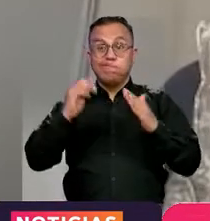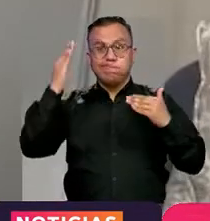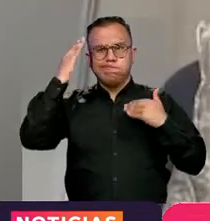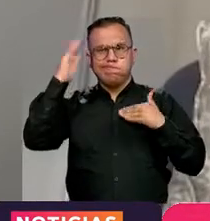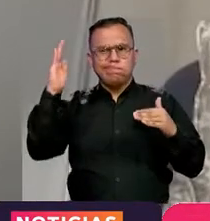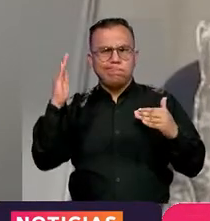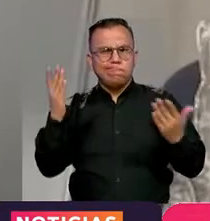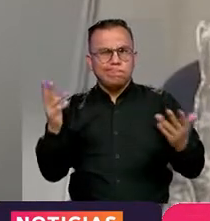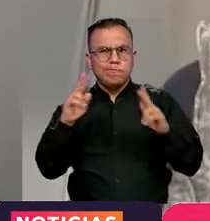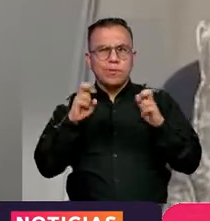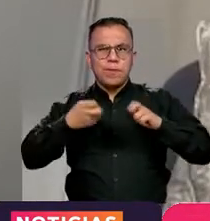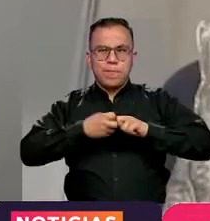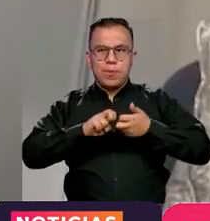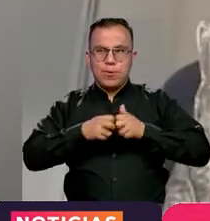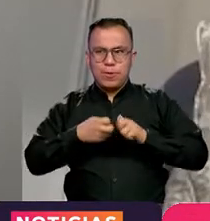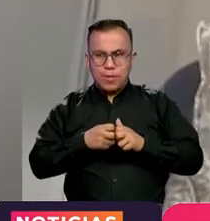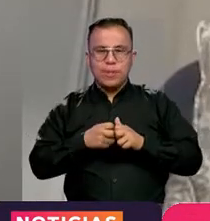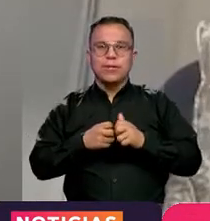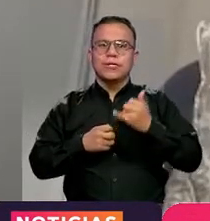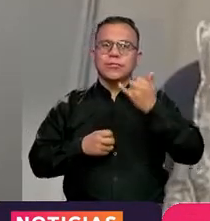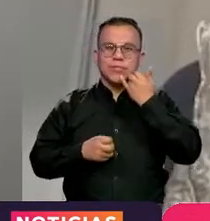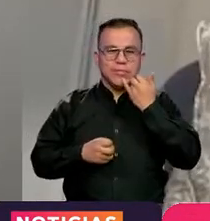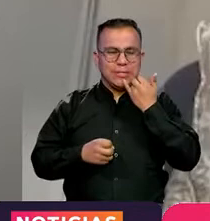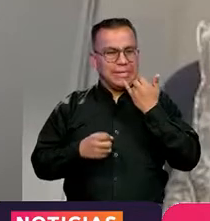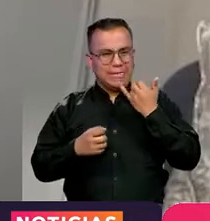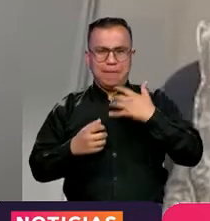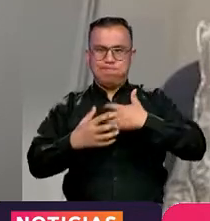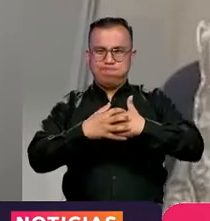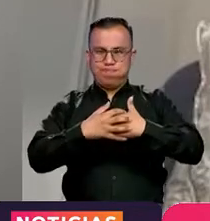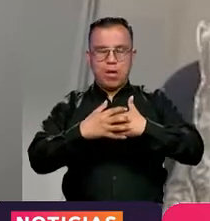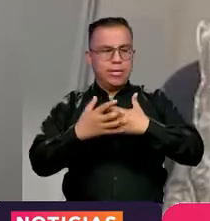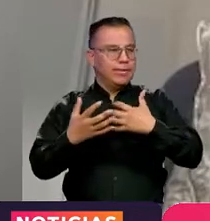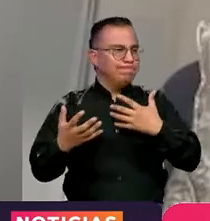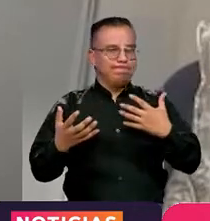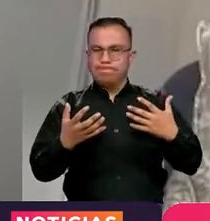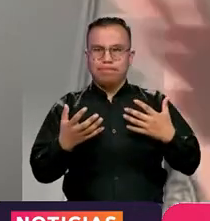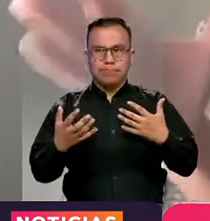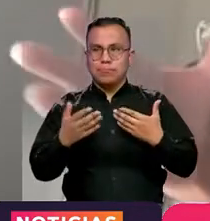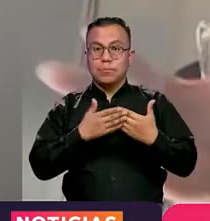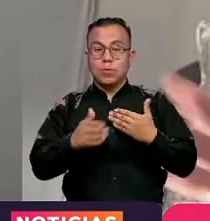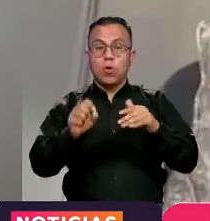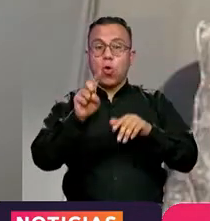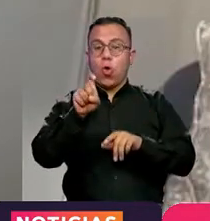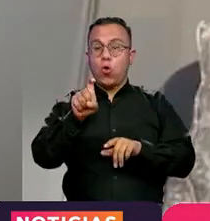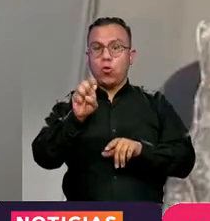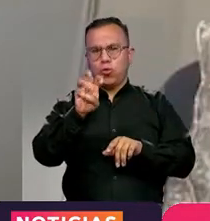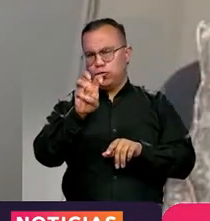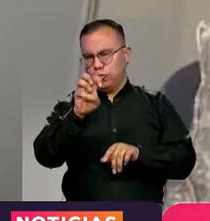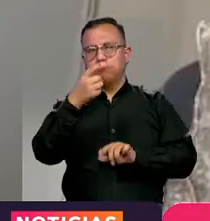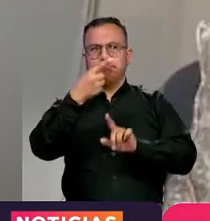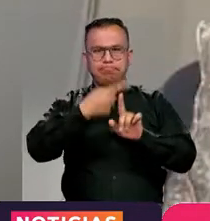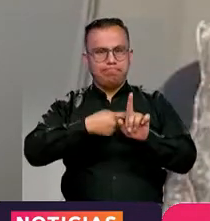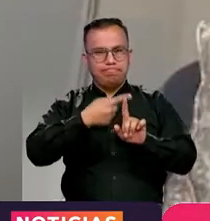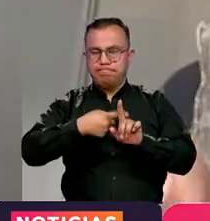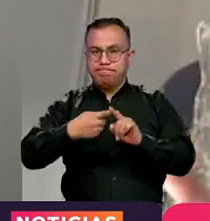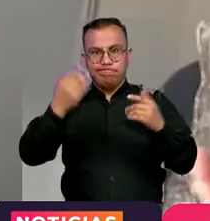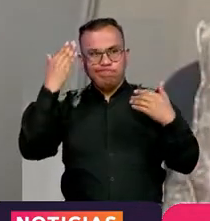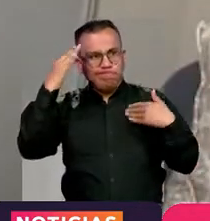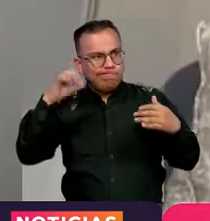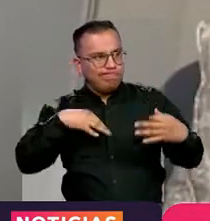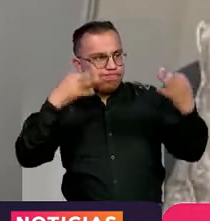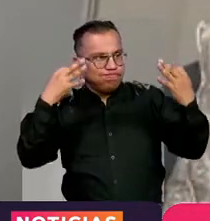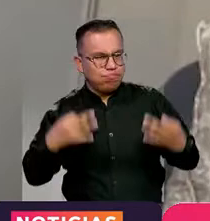porque tenía el problema de la vejiga. Entonces tuve un problema durante 8 meses, no se definía que